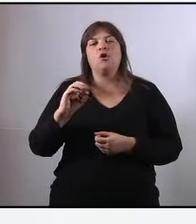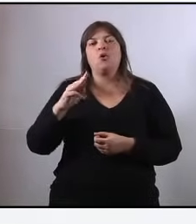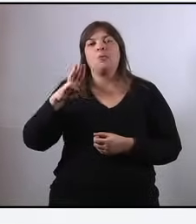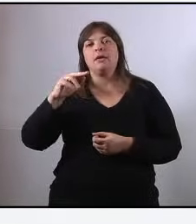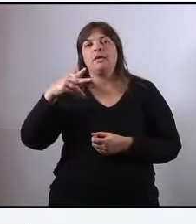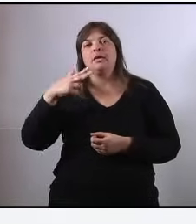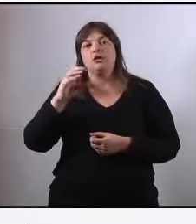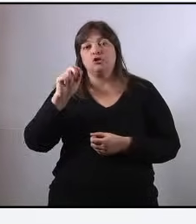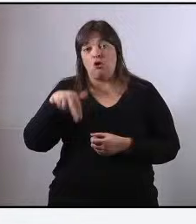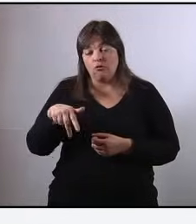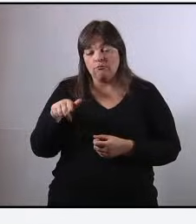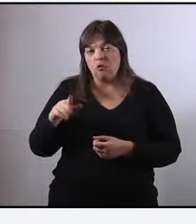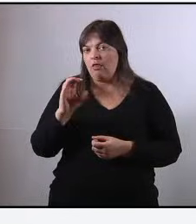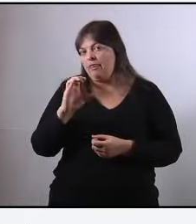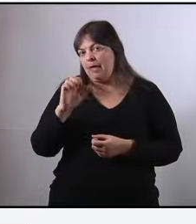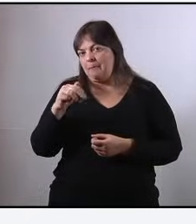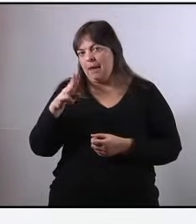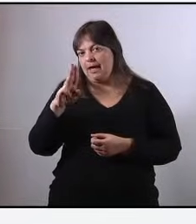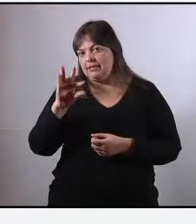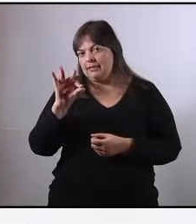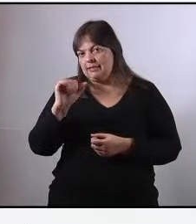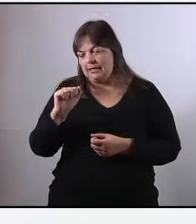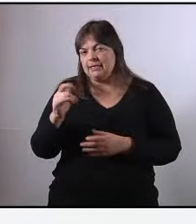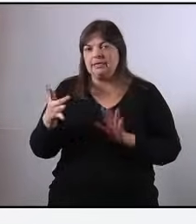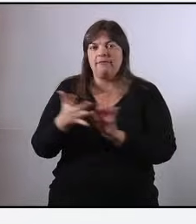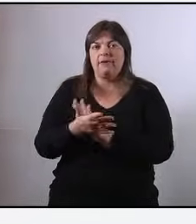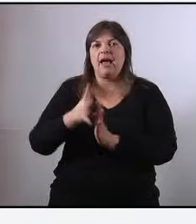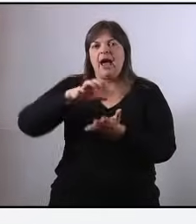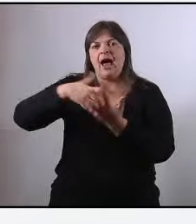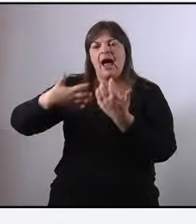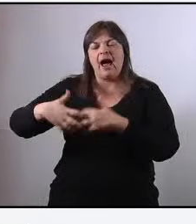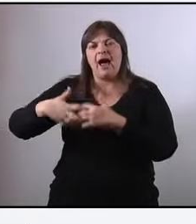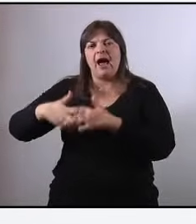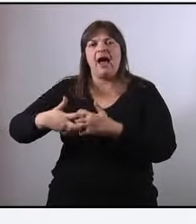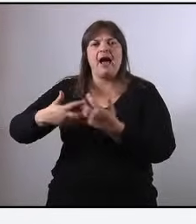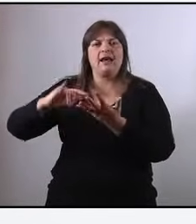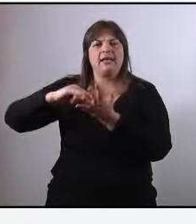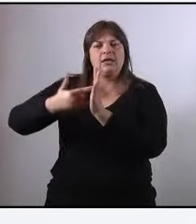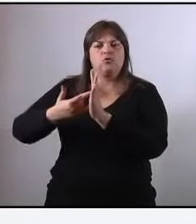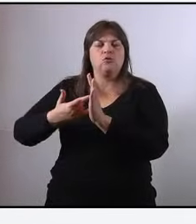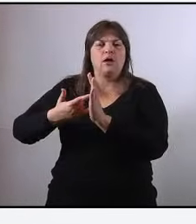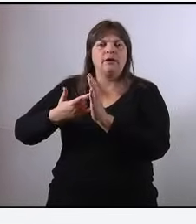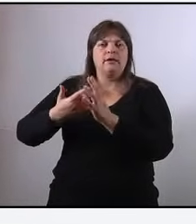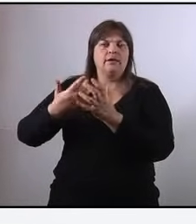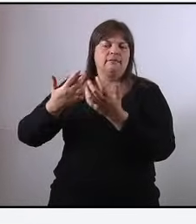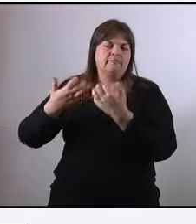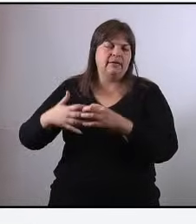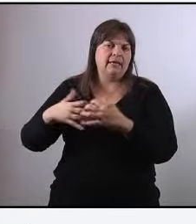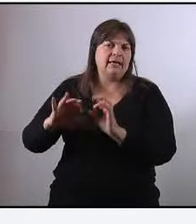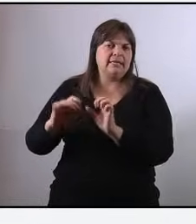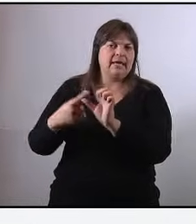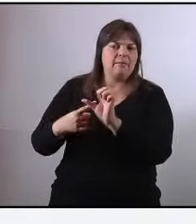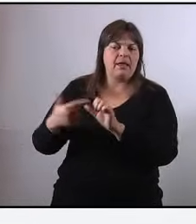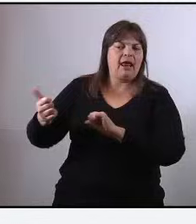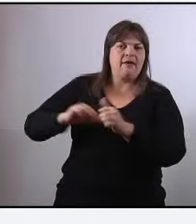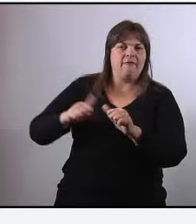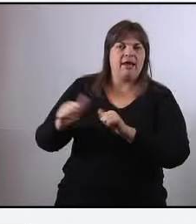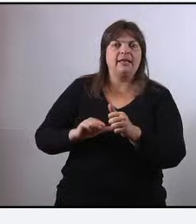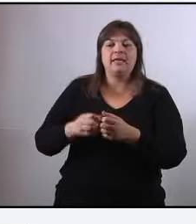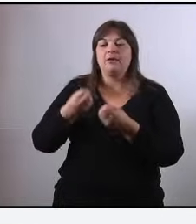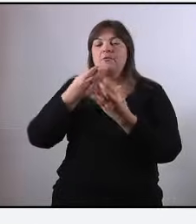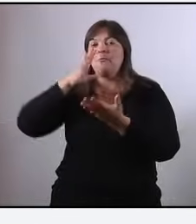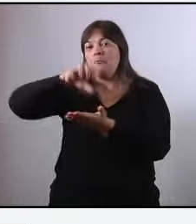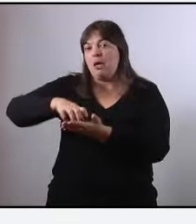Cepansa se convierte así en un referente de la arquitectura industrial extremeña y un bien protegido por